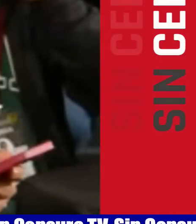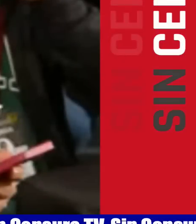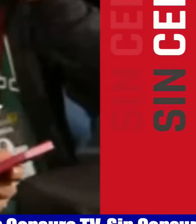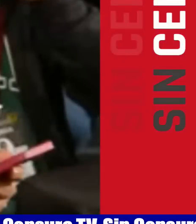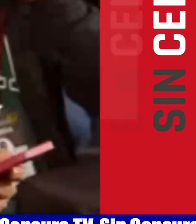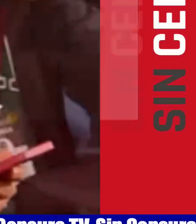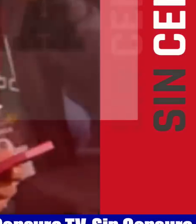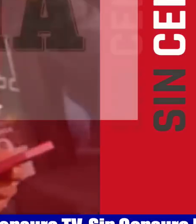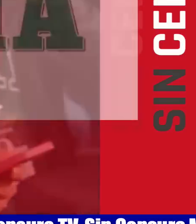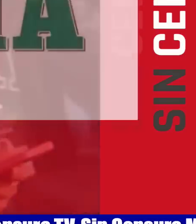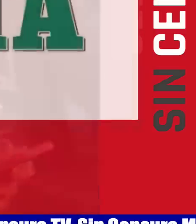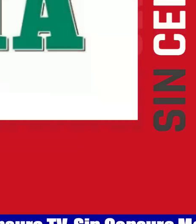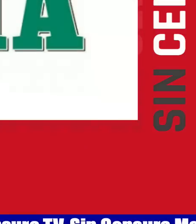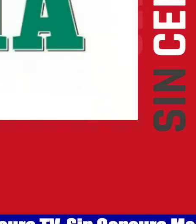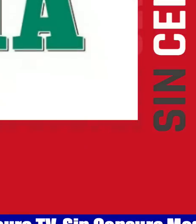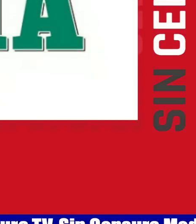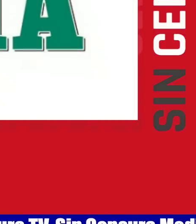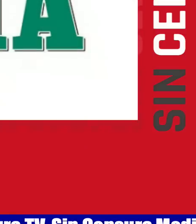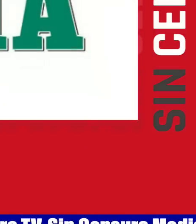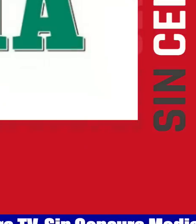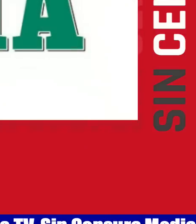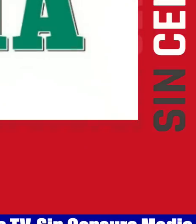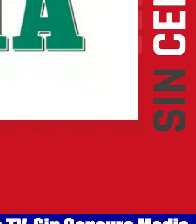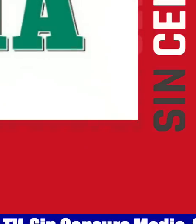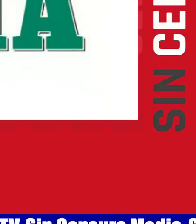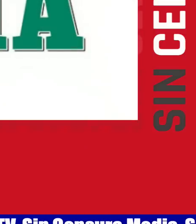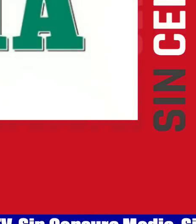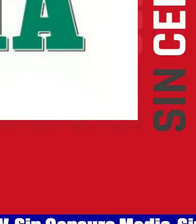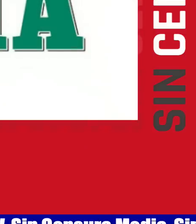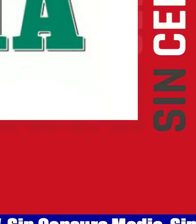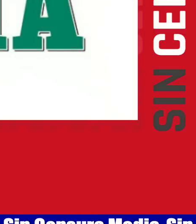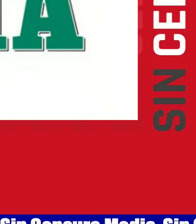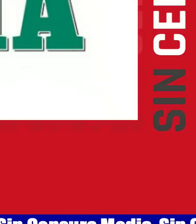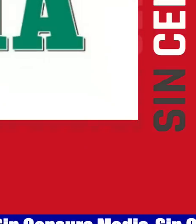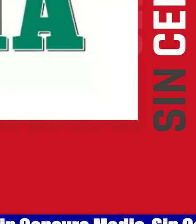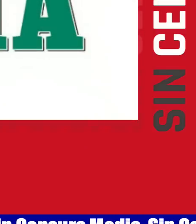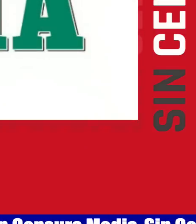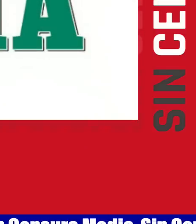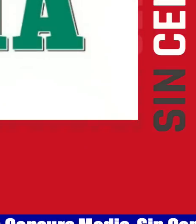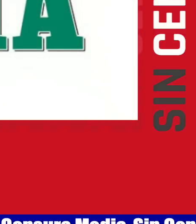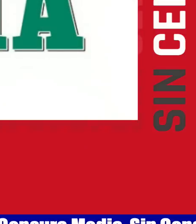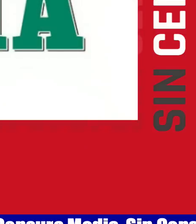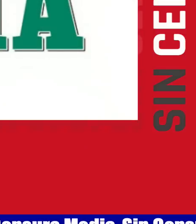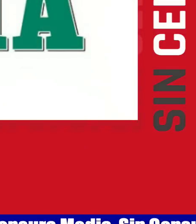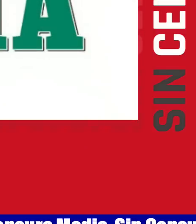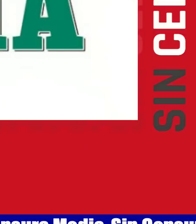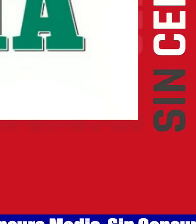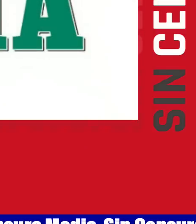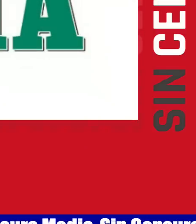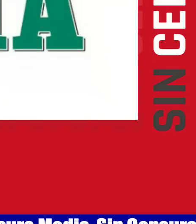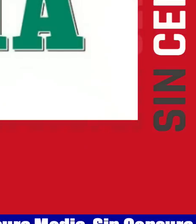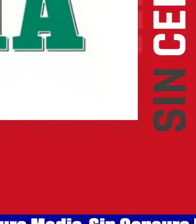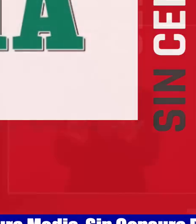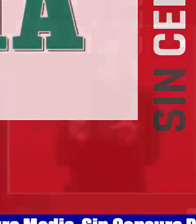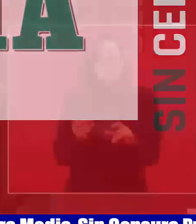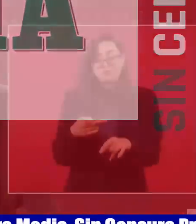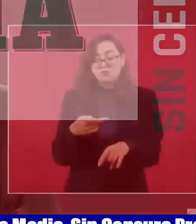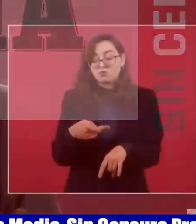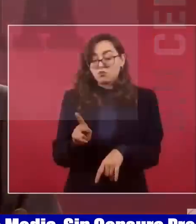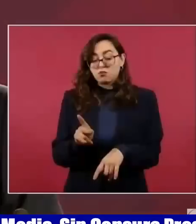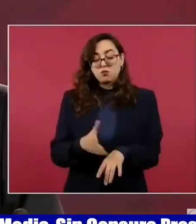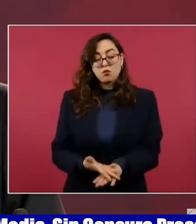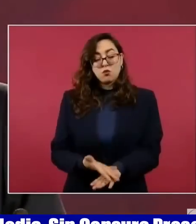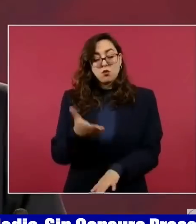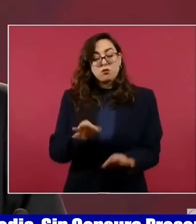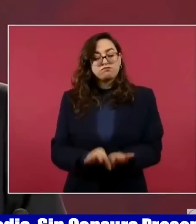todos entregados por entero a la mentira, como en los programas de radio, de televisión. Comentó que la pregunta que hace Dalila, eso es lo que dice el